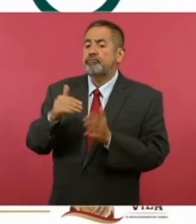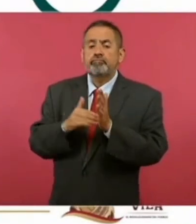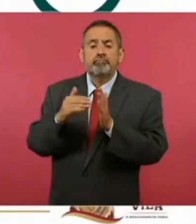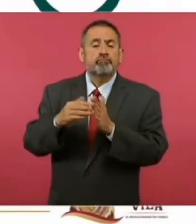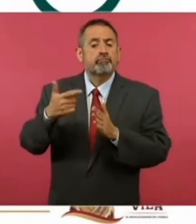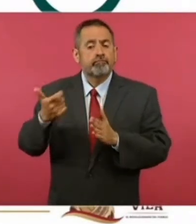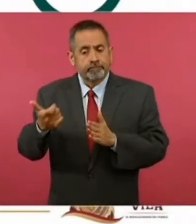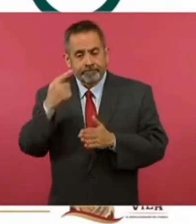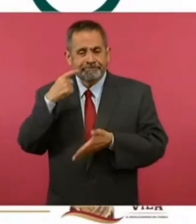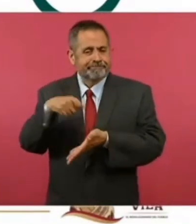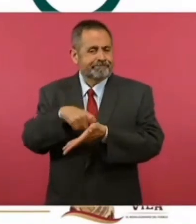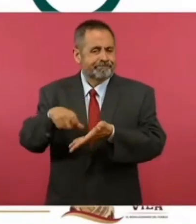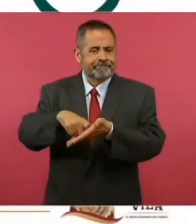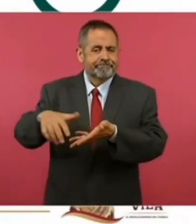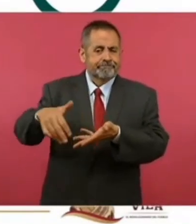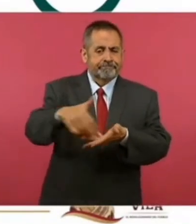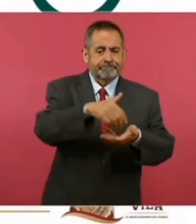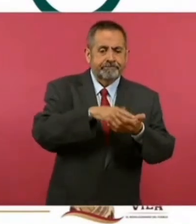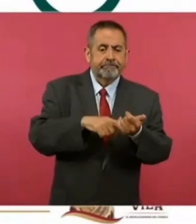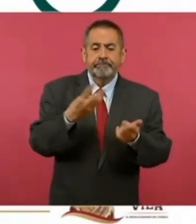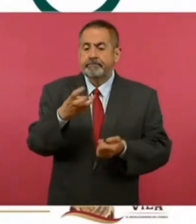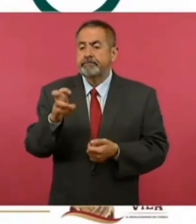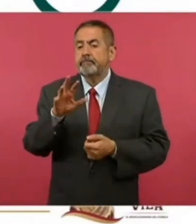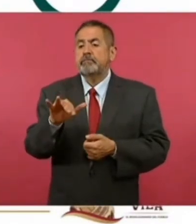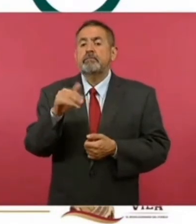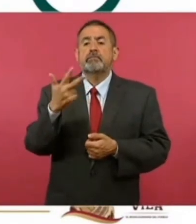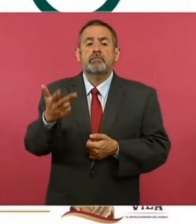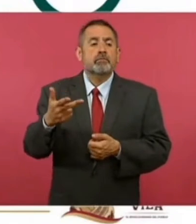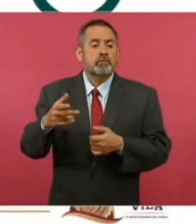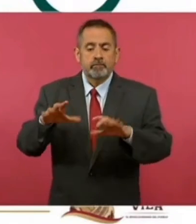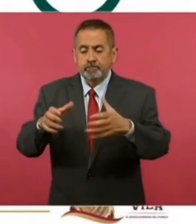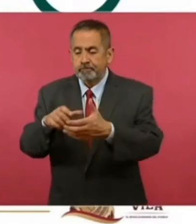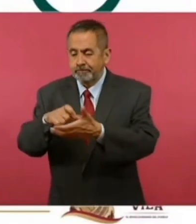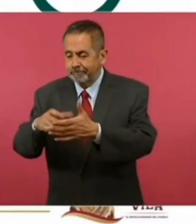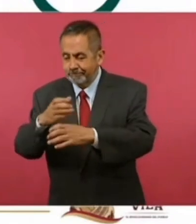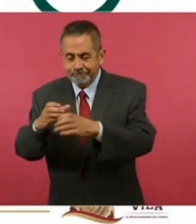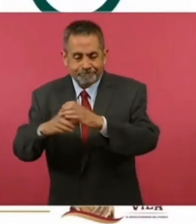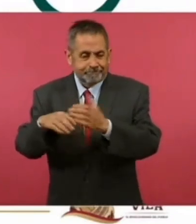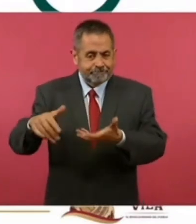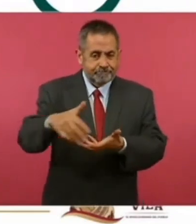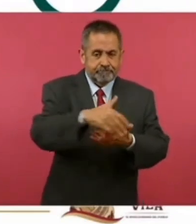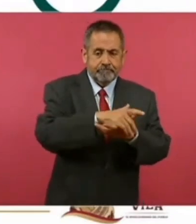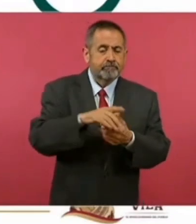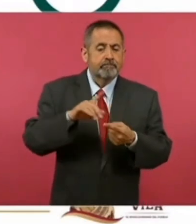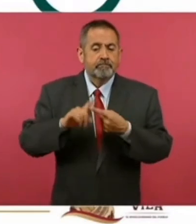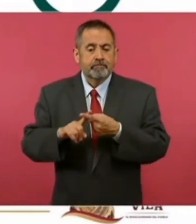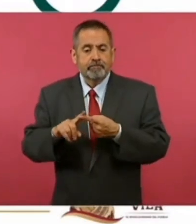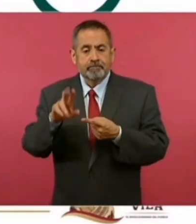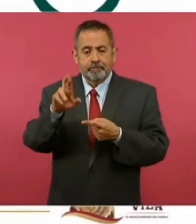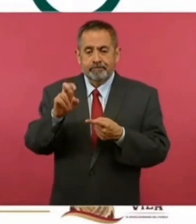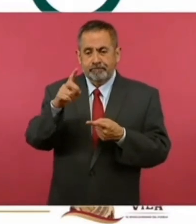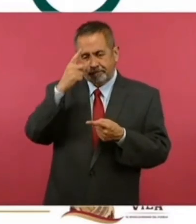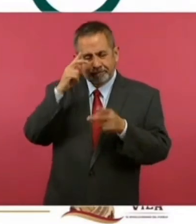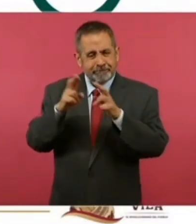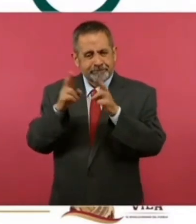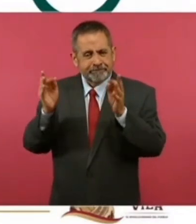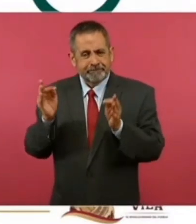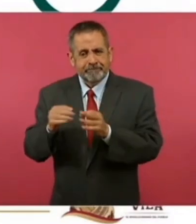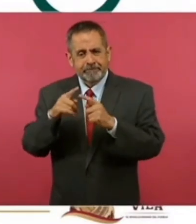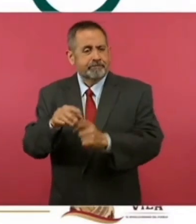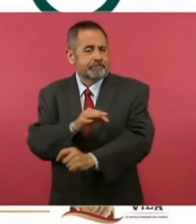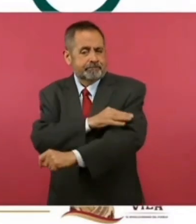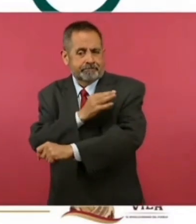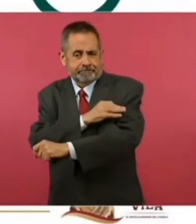de pesos en la adquisición de 358 equipos médicos entre los que se destacan la red de refrigeradores para